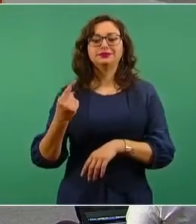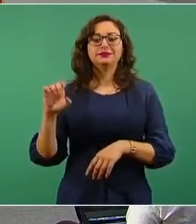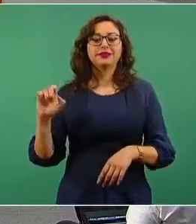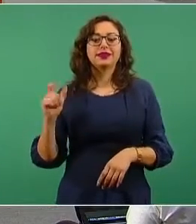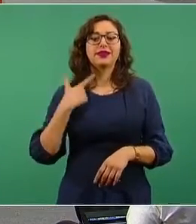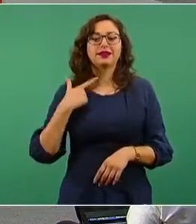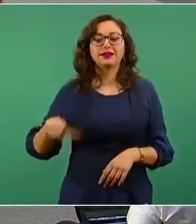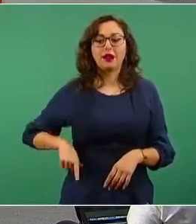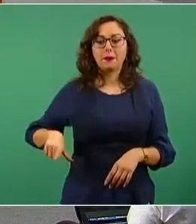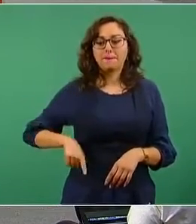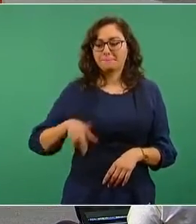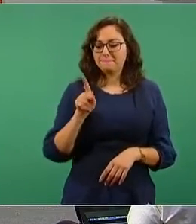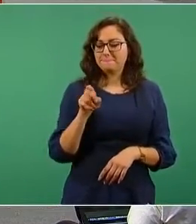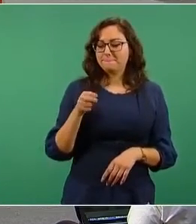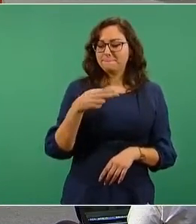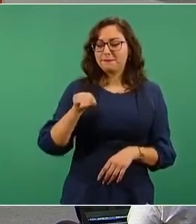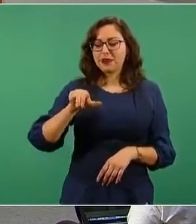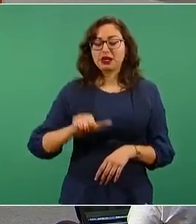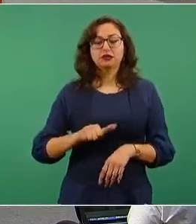una licitación